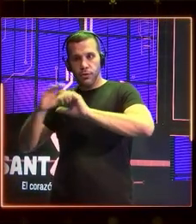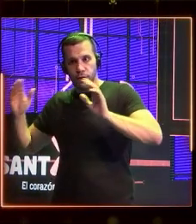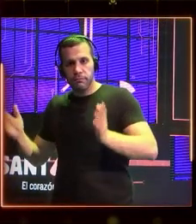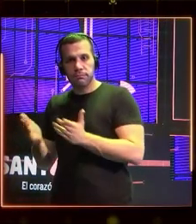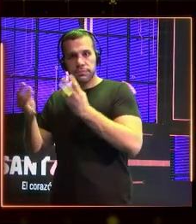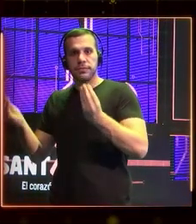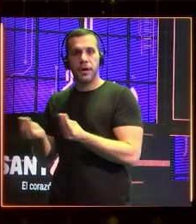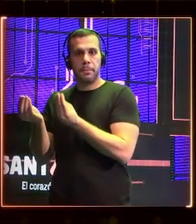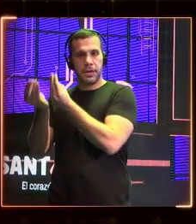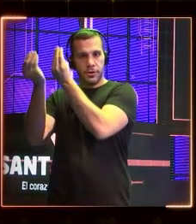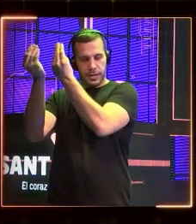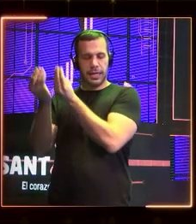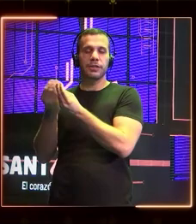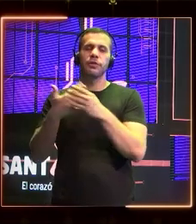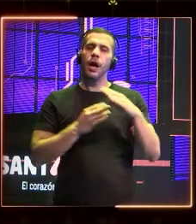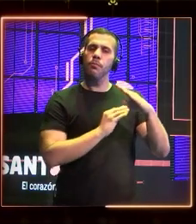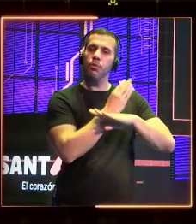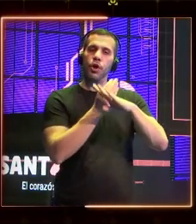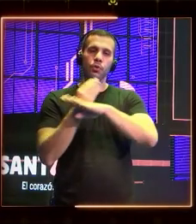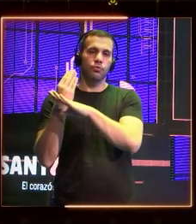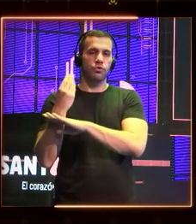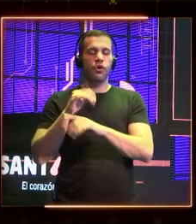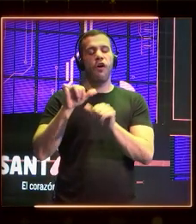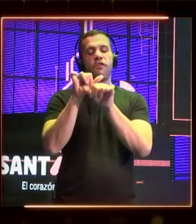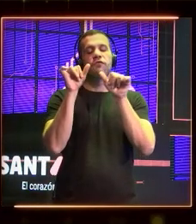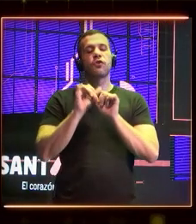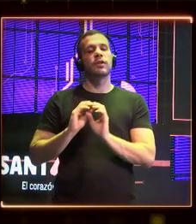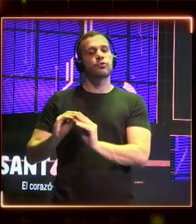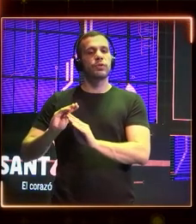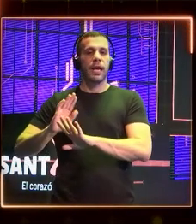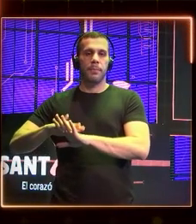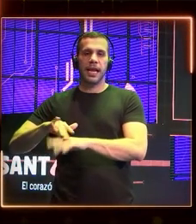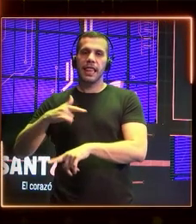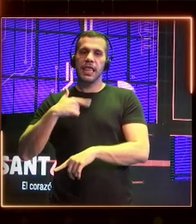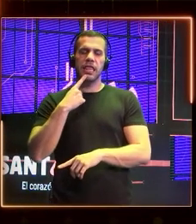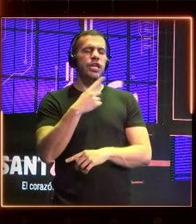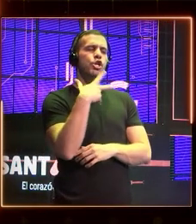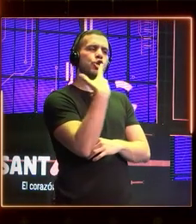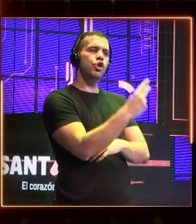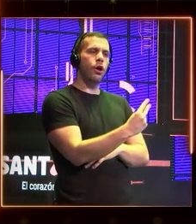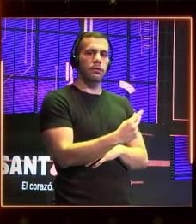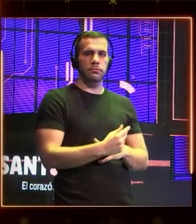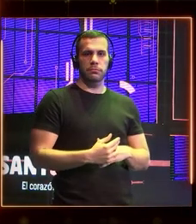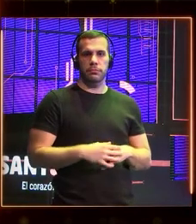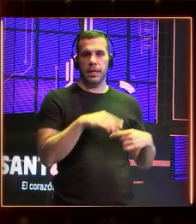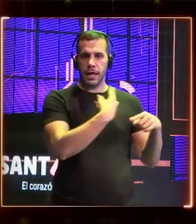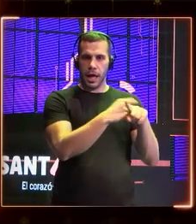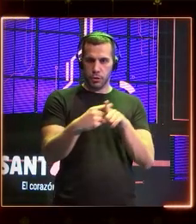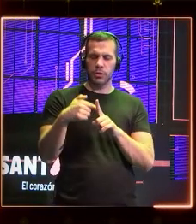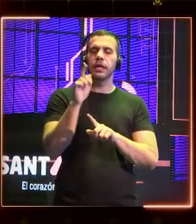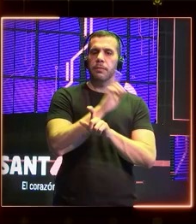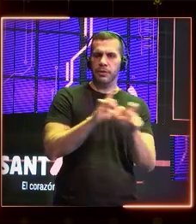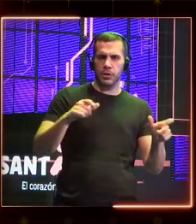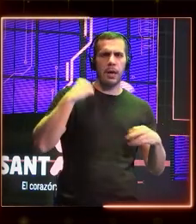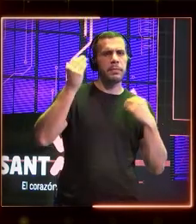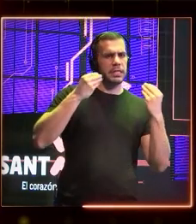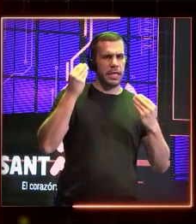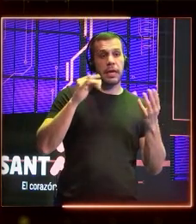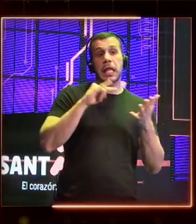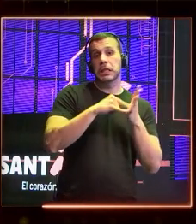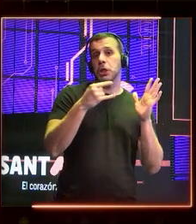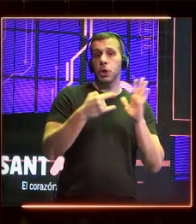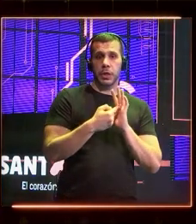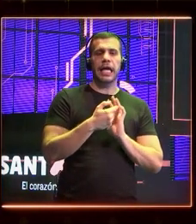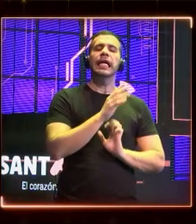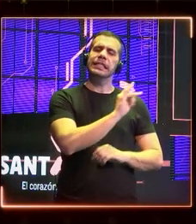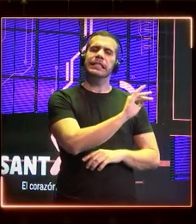esa forma de ver los productos y esa forma de decir no a un montón de cosas que la gente pensaba que la tecnología era así